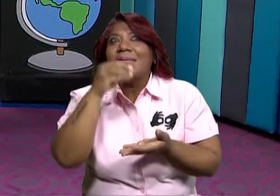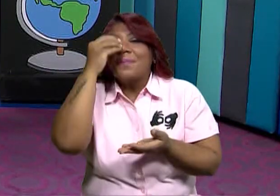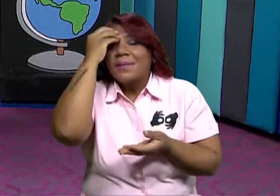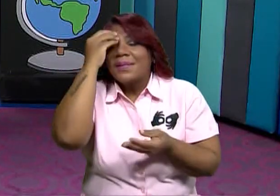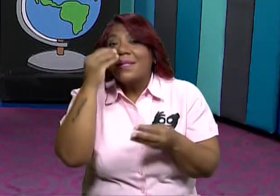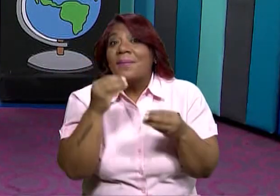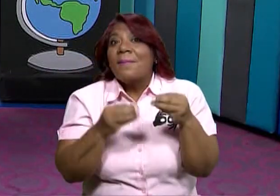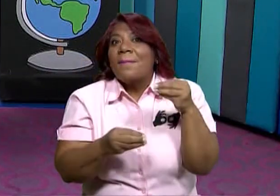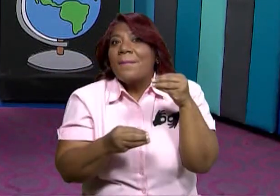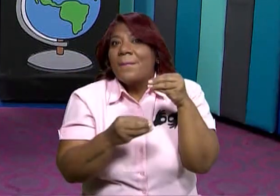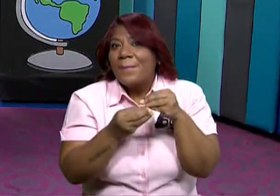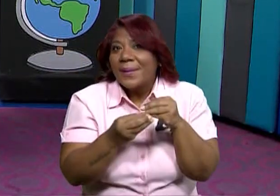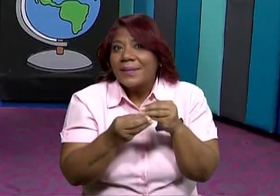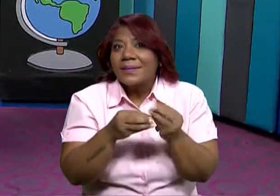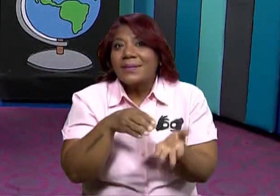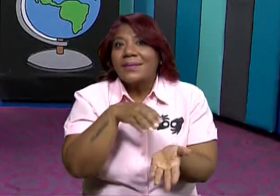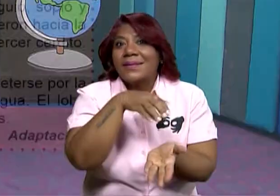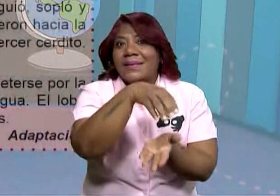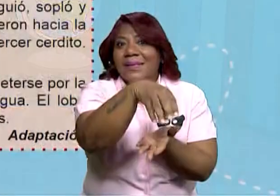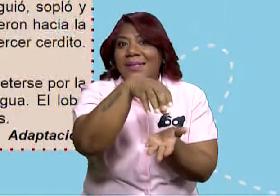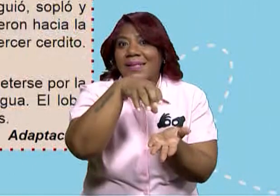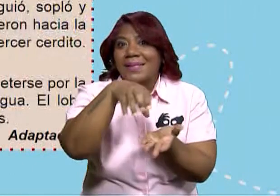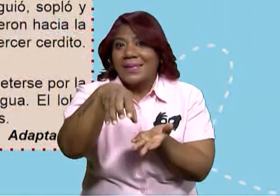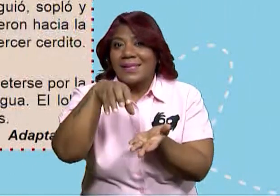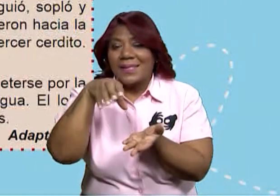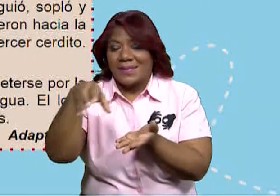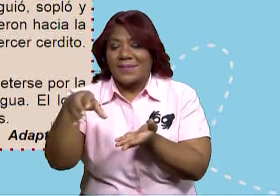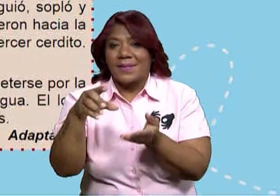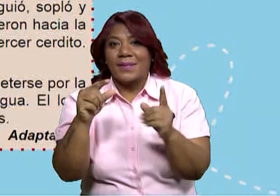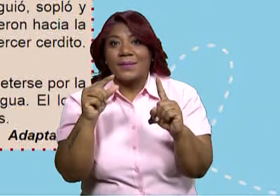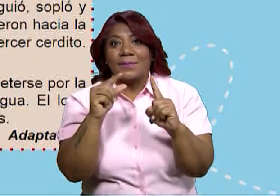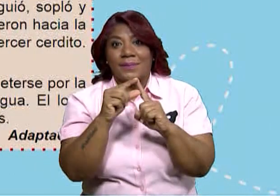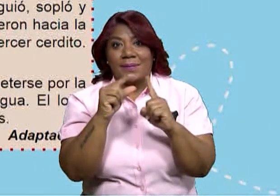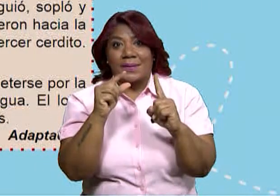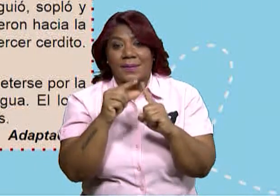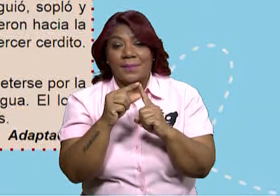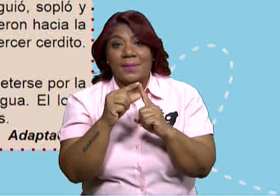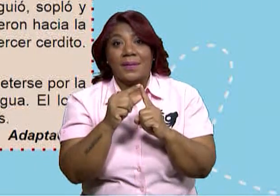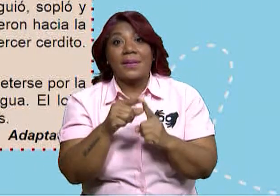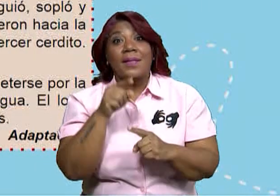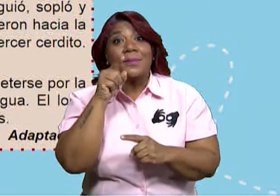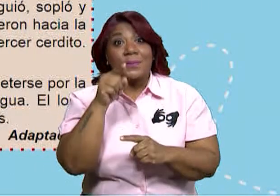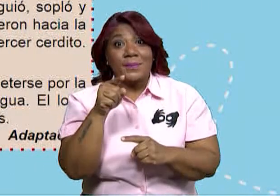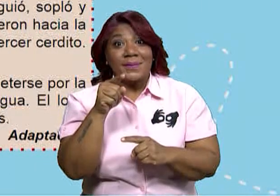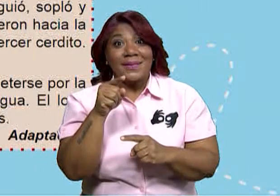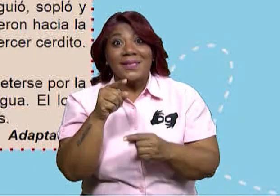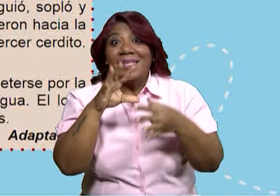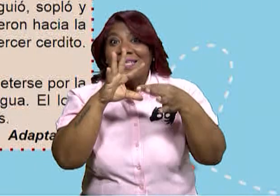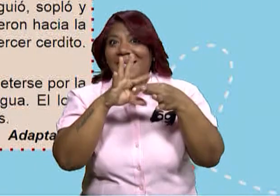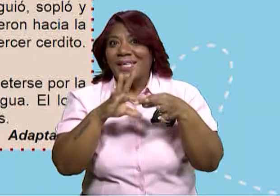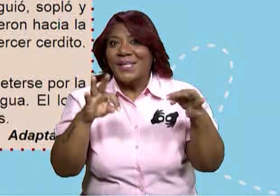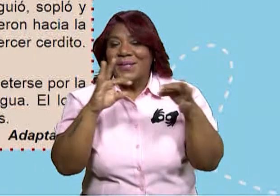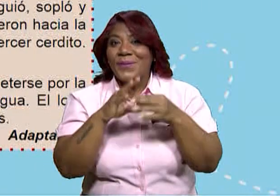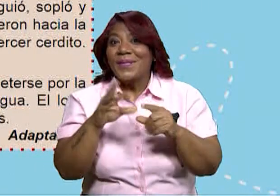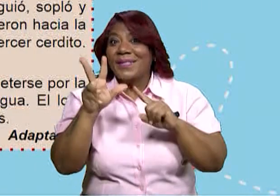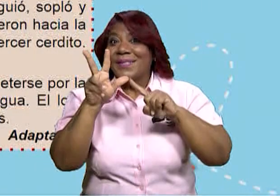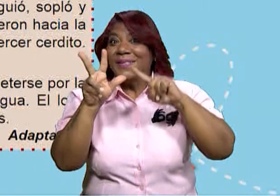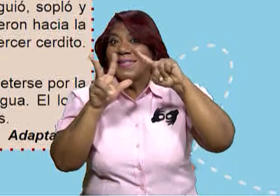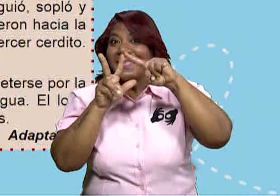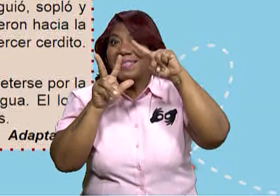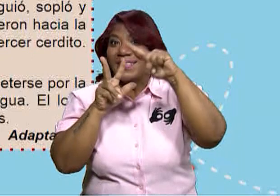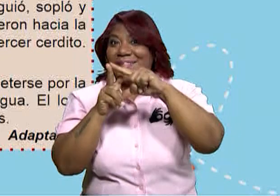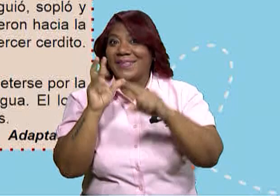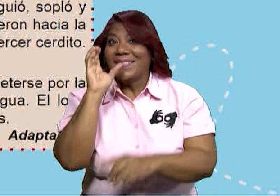palabras. Aquí tenemos un cuento que ya vieron con la maestra Graciela y lo leyeron. Ahora de